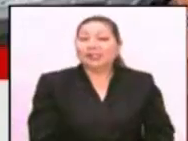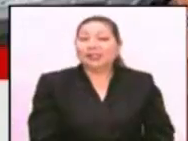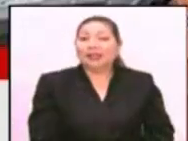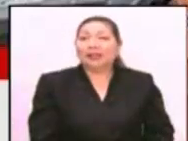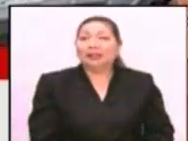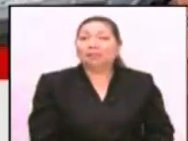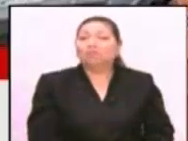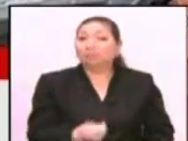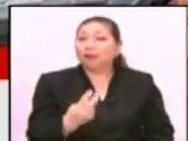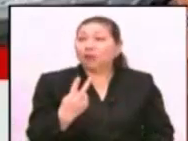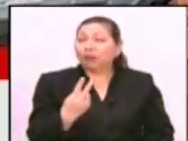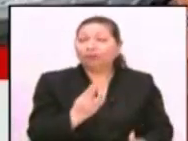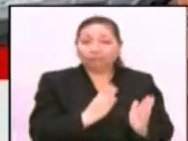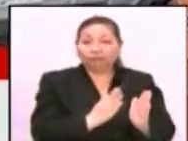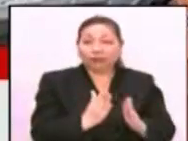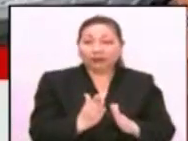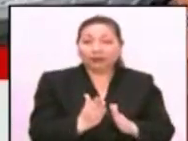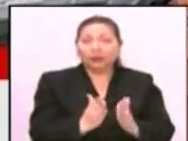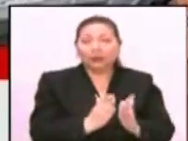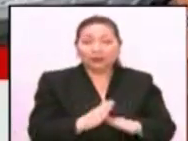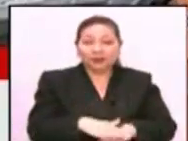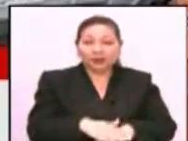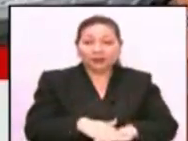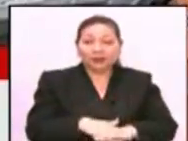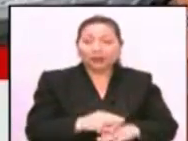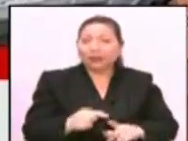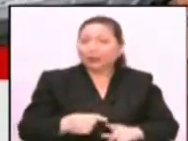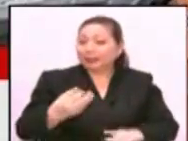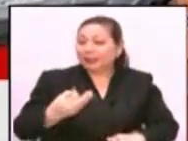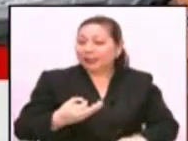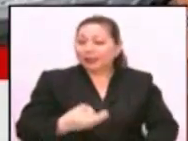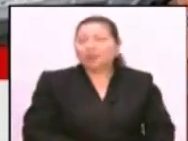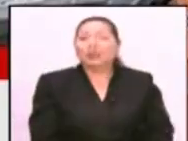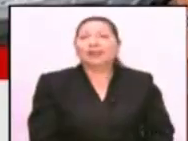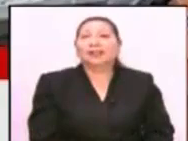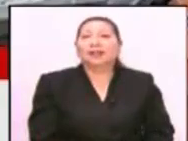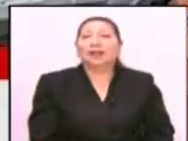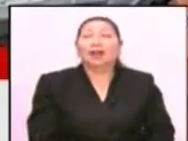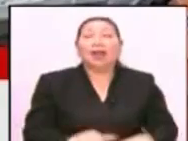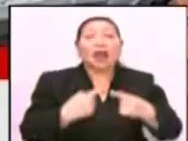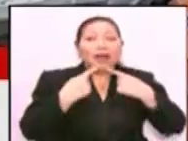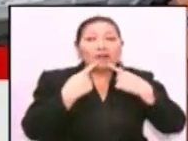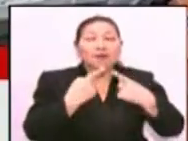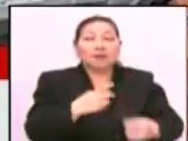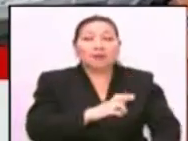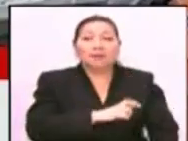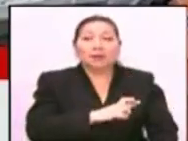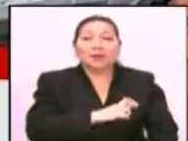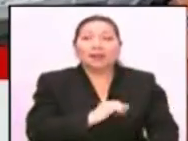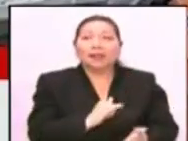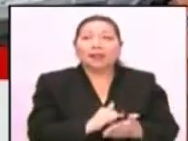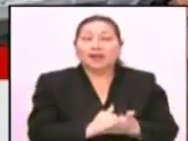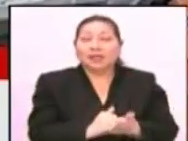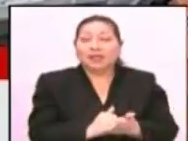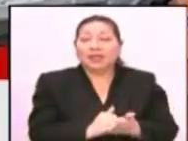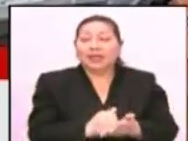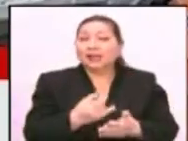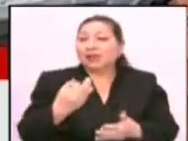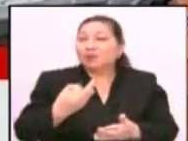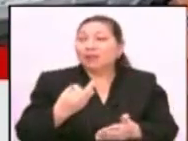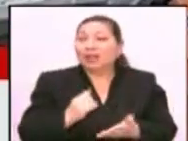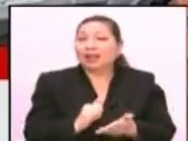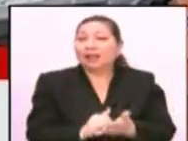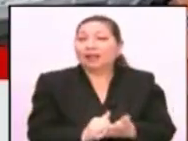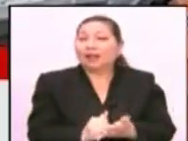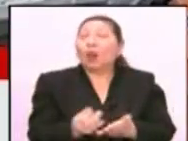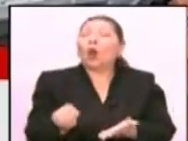el sistema penitenciario hay dos regímenes, el régimen ordinario y el régimen especial. El régimen ordinario son los famosos primarios, y el régimen especial son